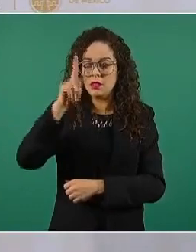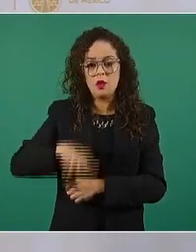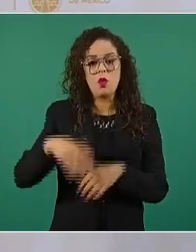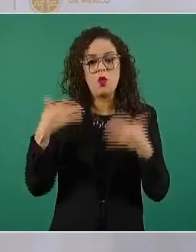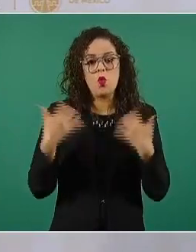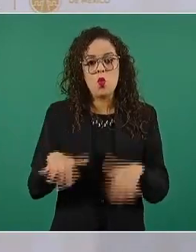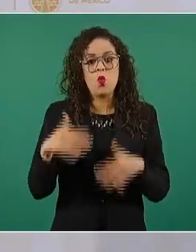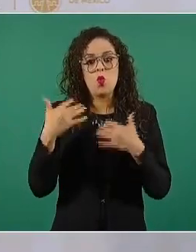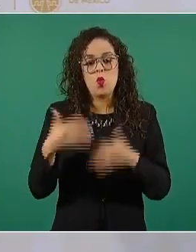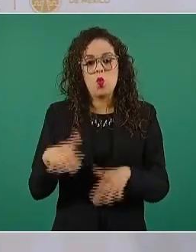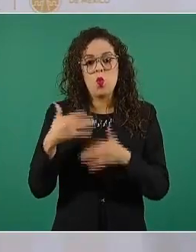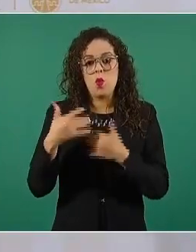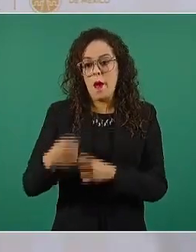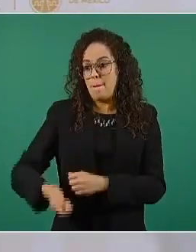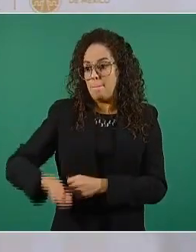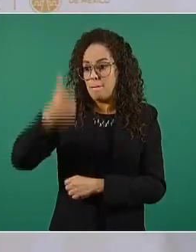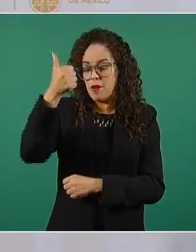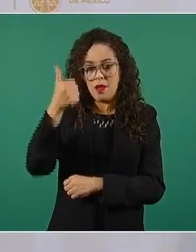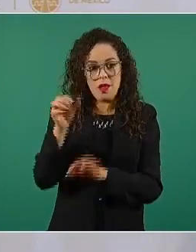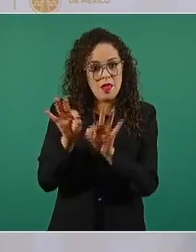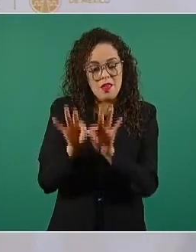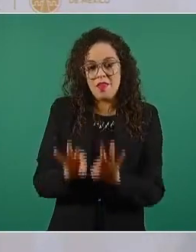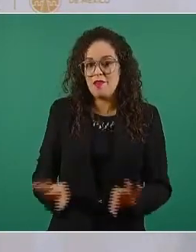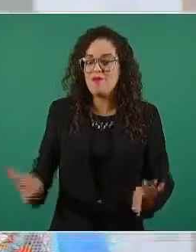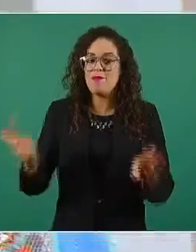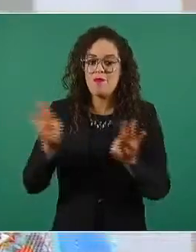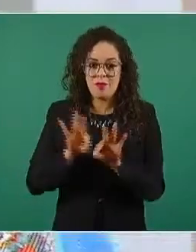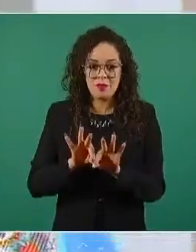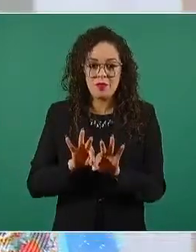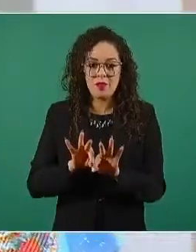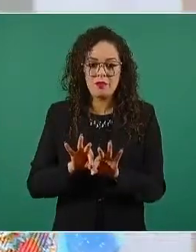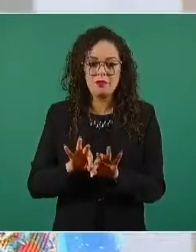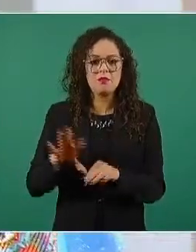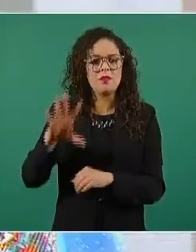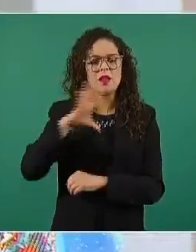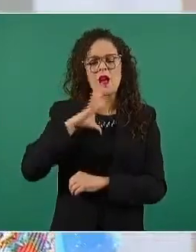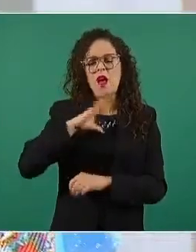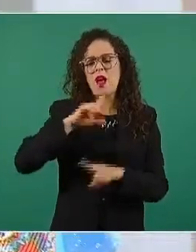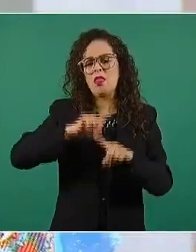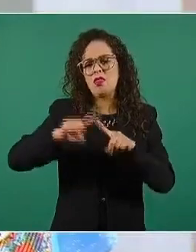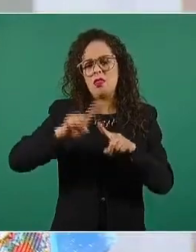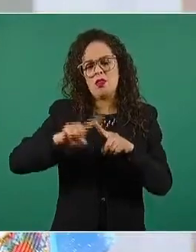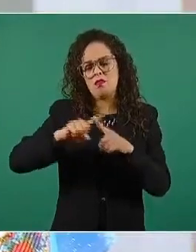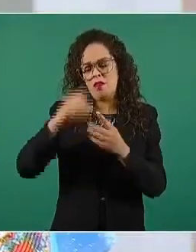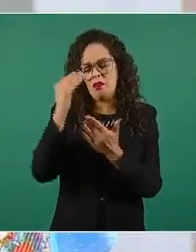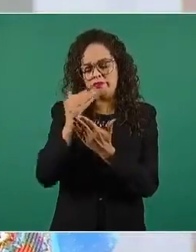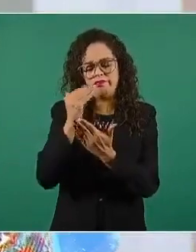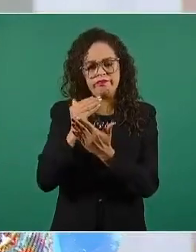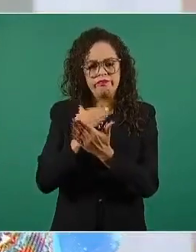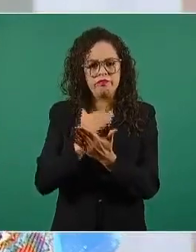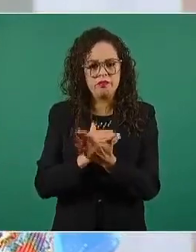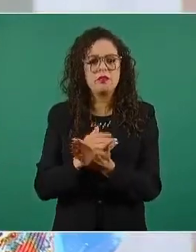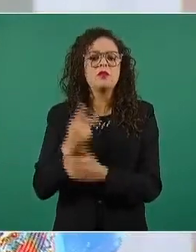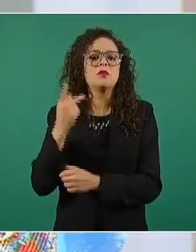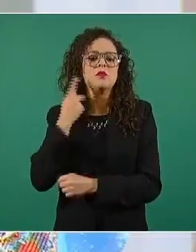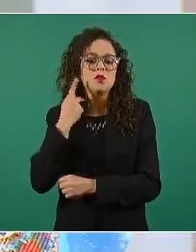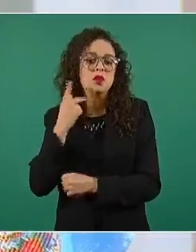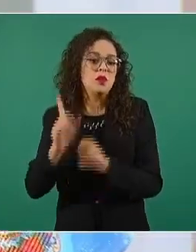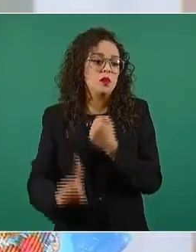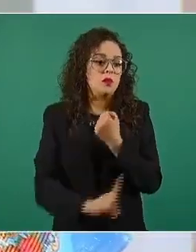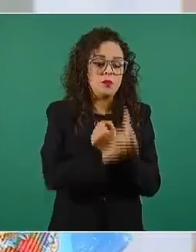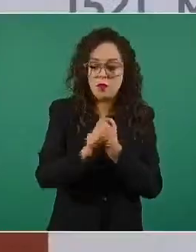muy importante. Existen muchas políticas y muchos problemas que